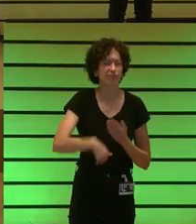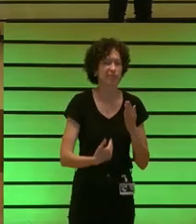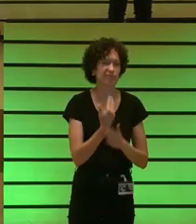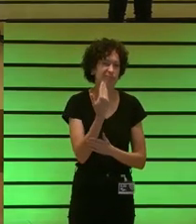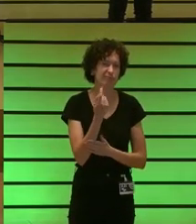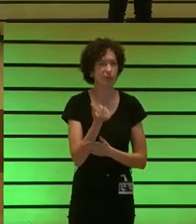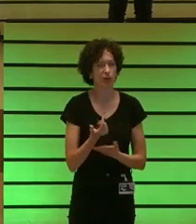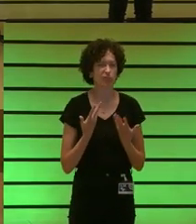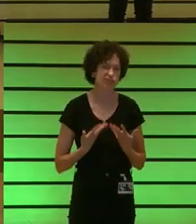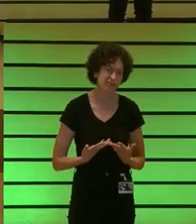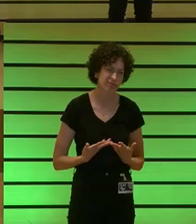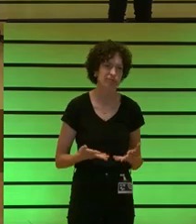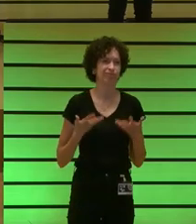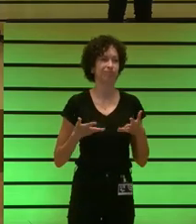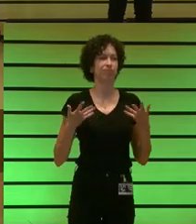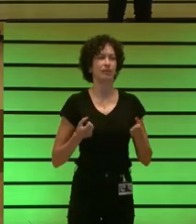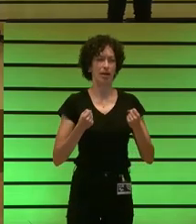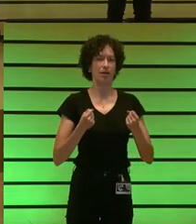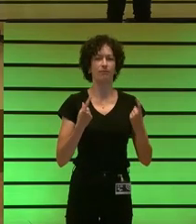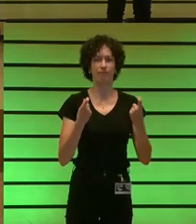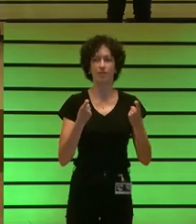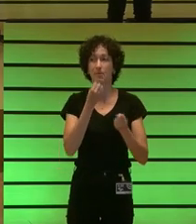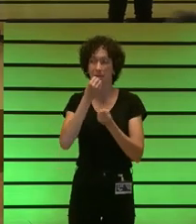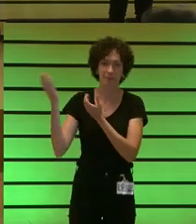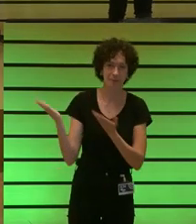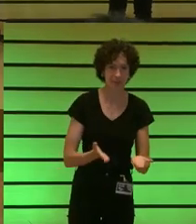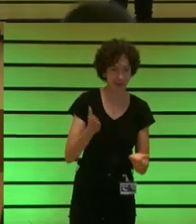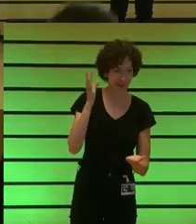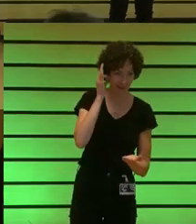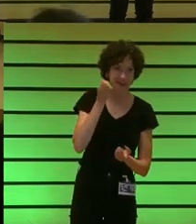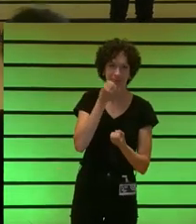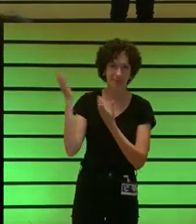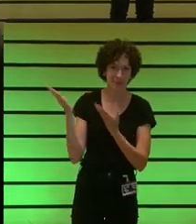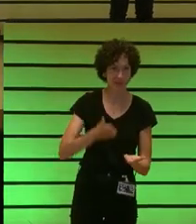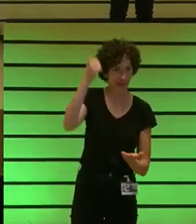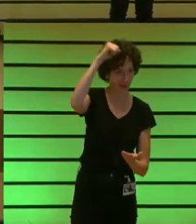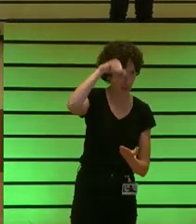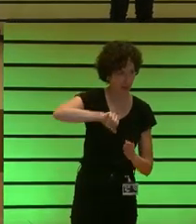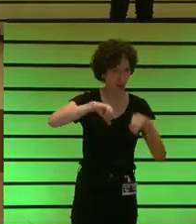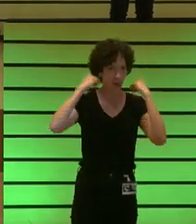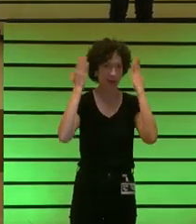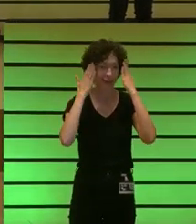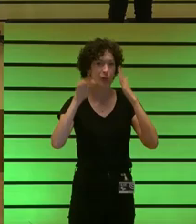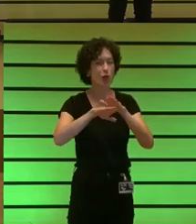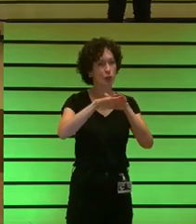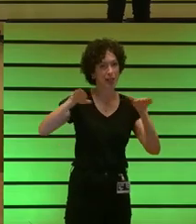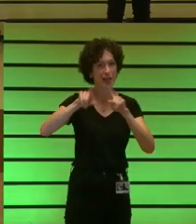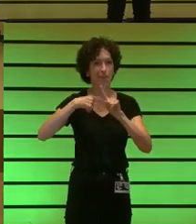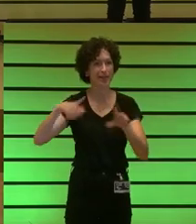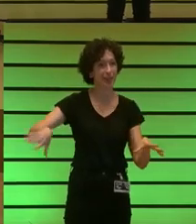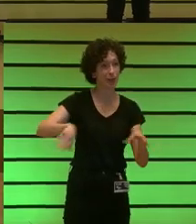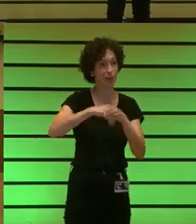todavía un poco abajo y necesitamos aquí arriba energía. Bienvenidas y bienvenidos al Congreso Enredando Sostenibilidad e